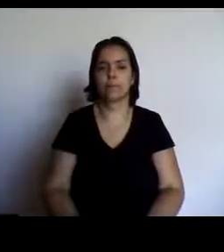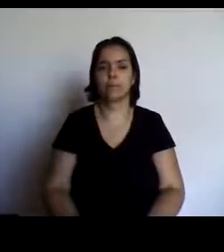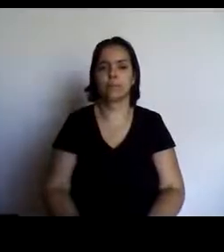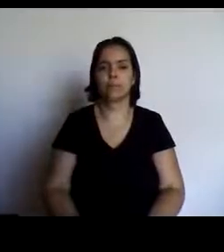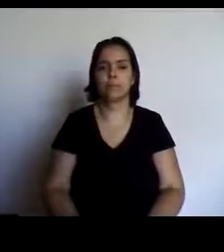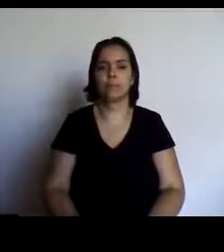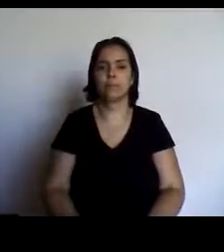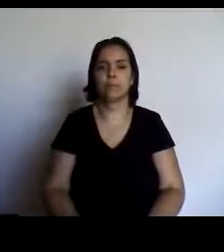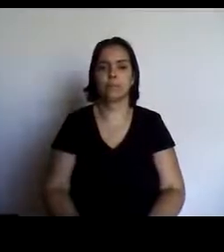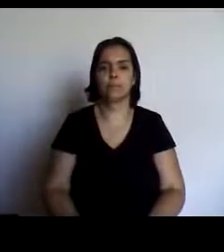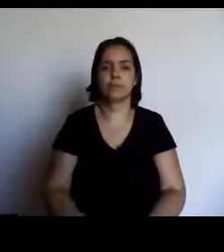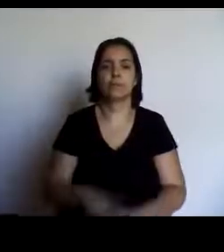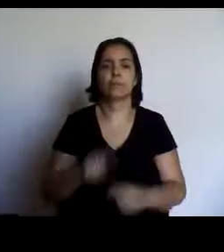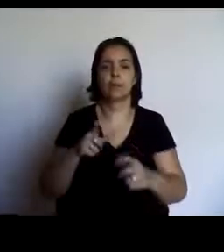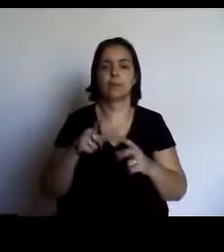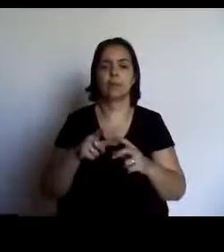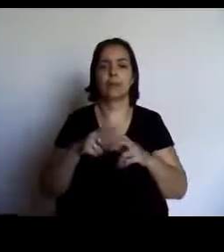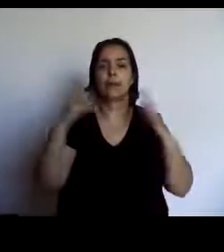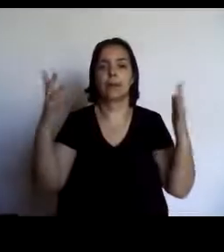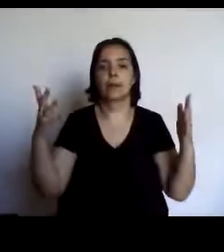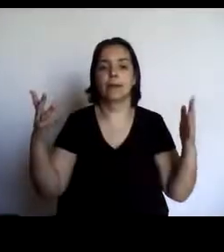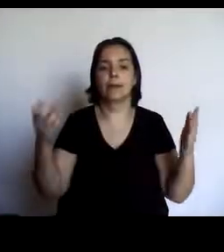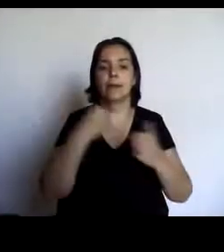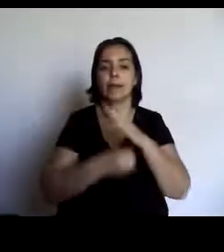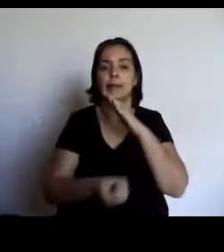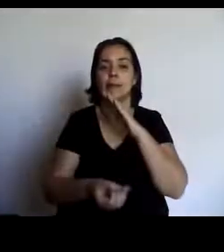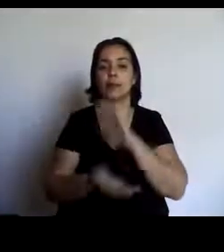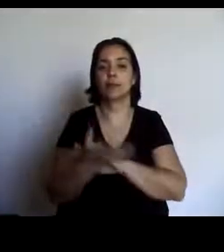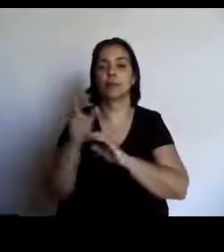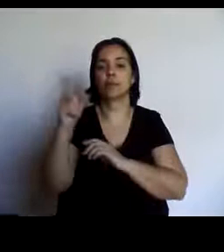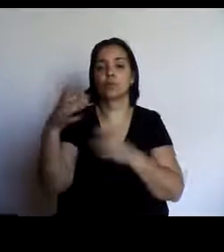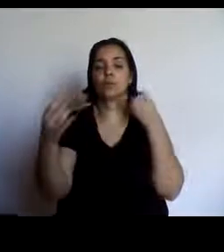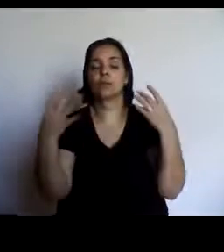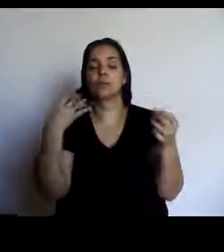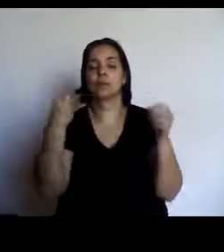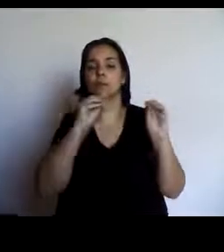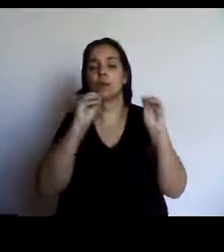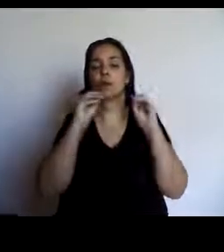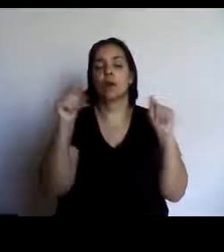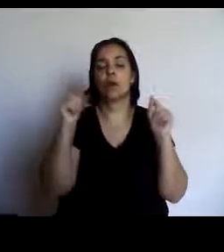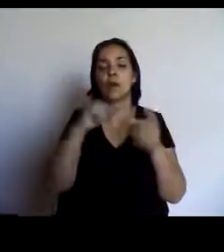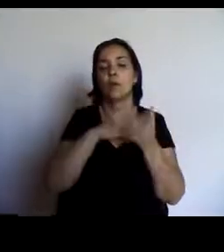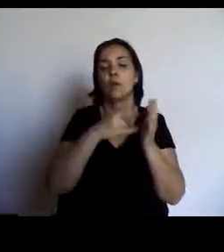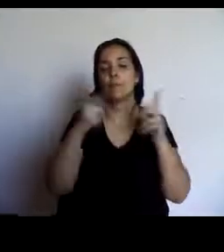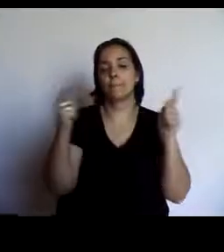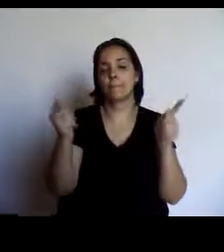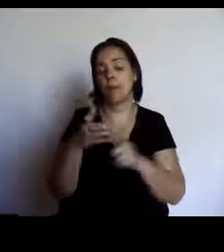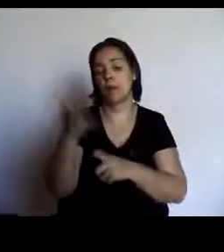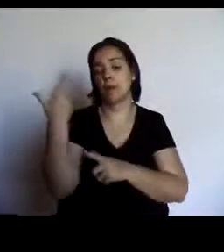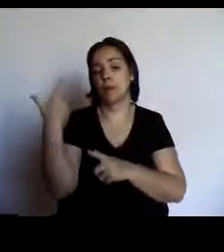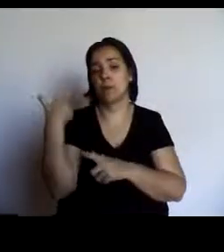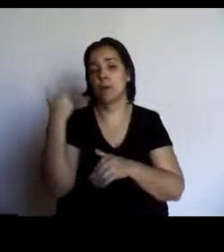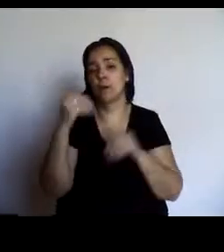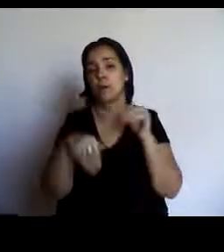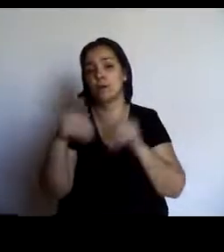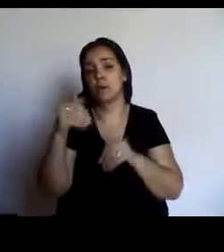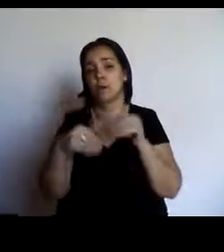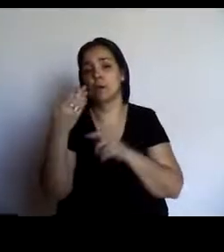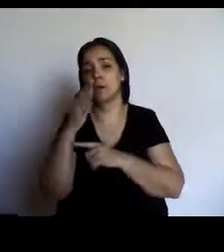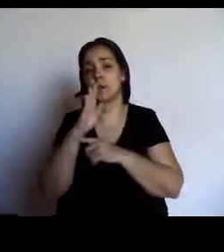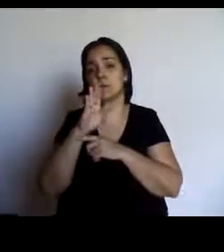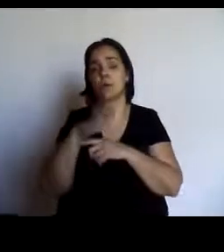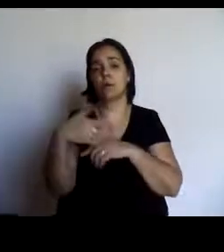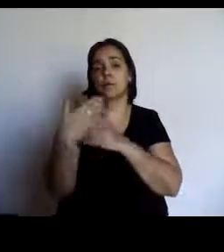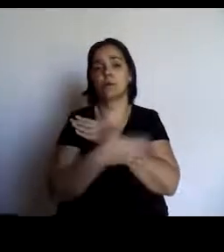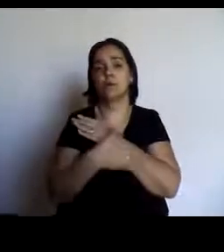En el caso de Genera tu actividad formación, es un proyecto mucho más pequeño que el anterior. Esto es la convocatoria la ofreció el